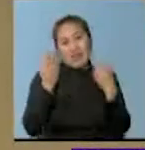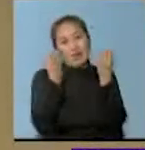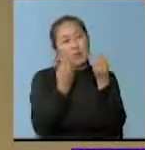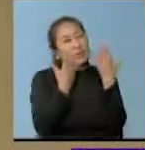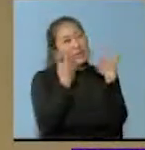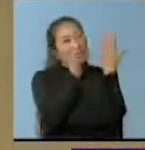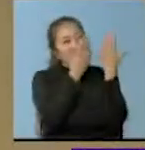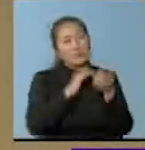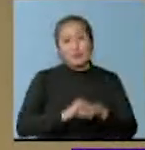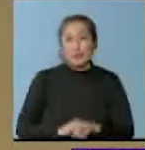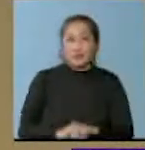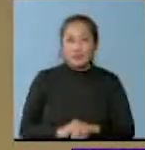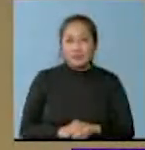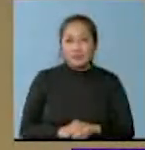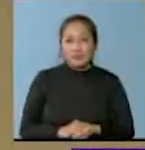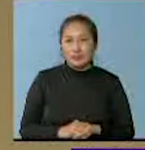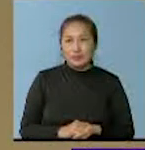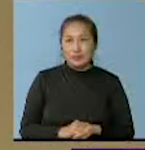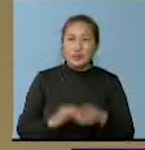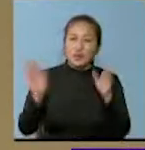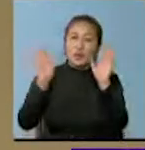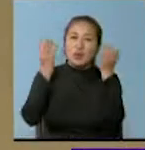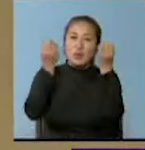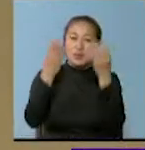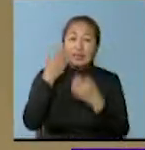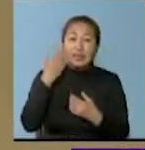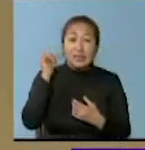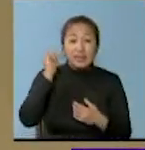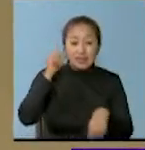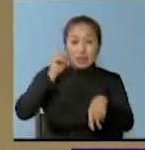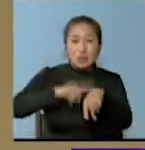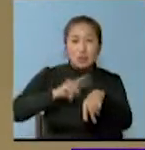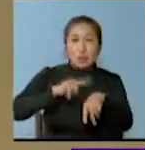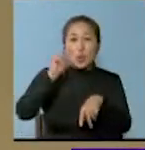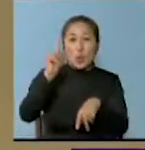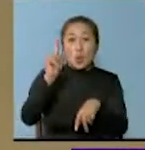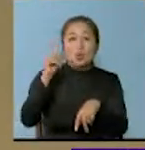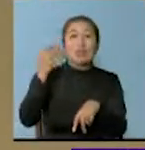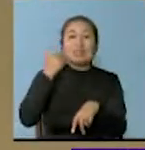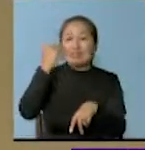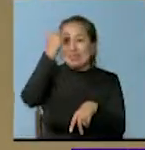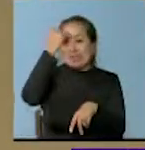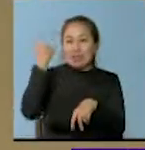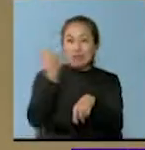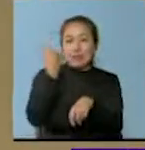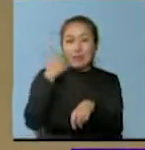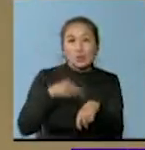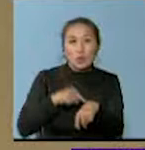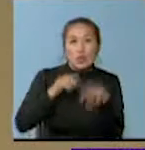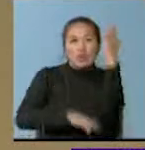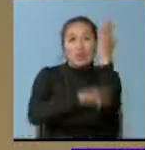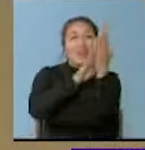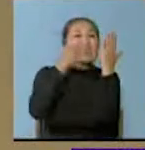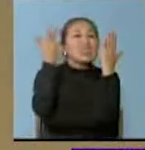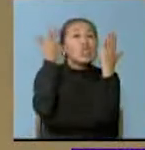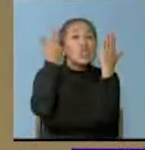tardes, Carlos Lara. ¿Cómo te va, Jorge? Muy buenas tardes. 13 horas con 15 minutos. Tenemos una temperatura de 18 grados, dos